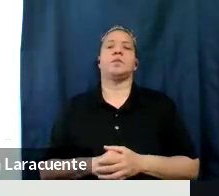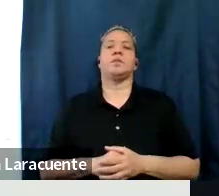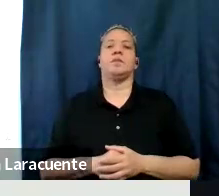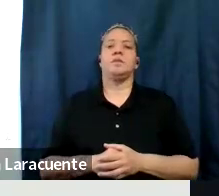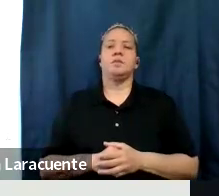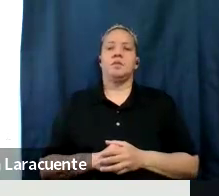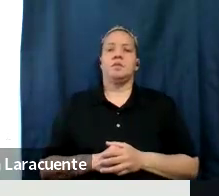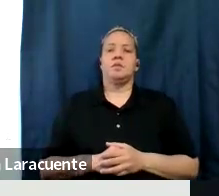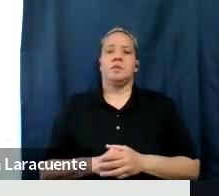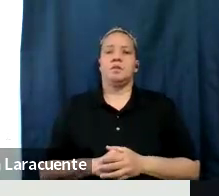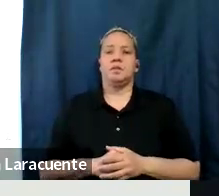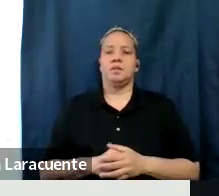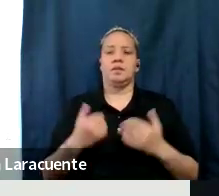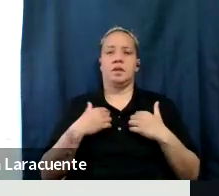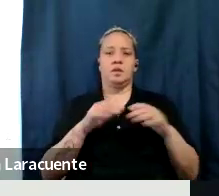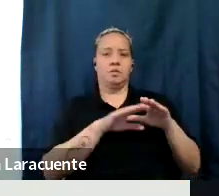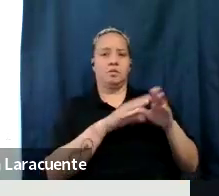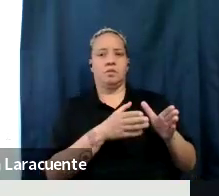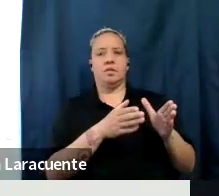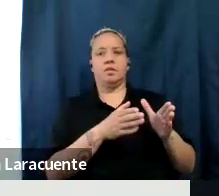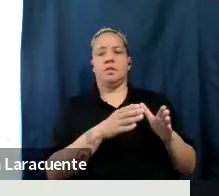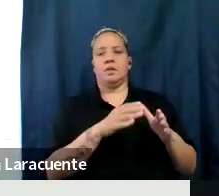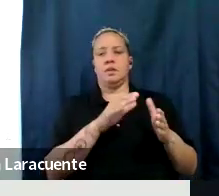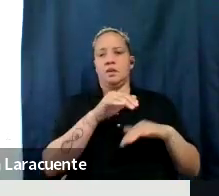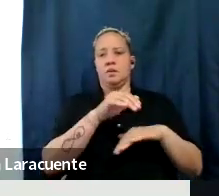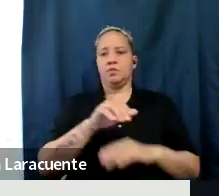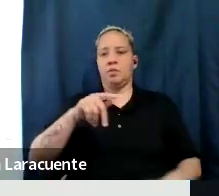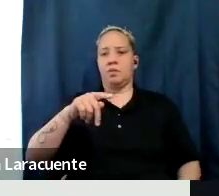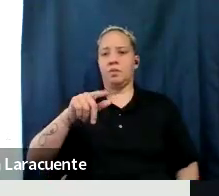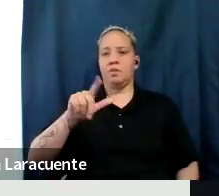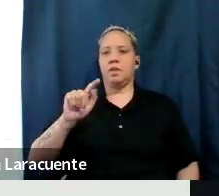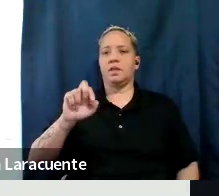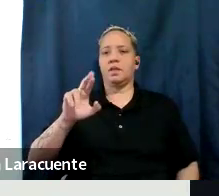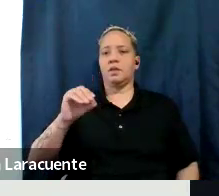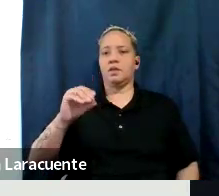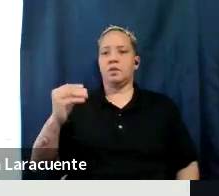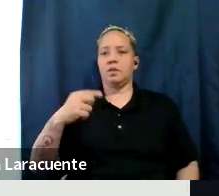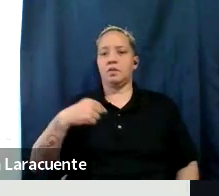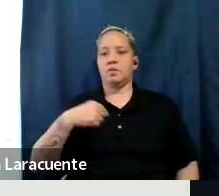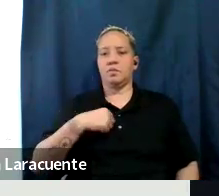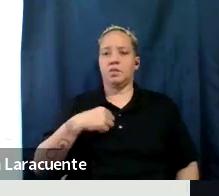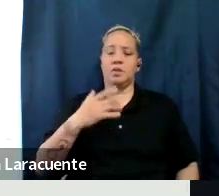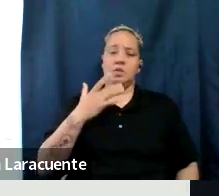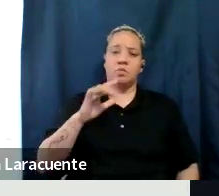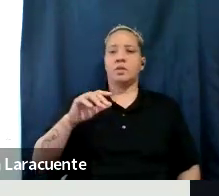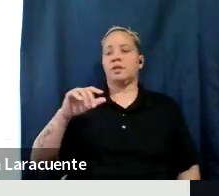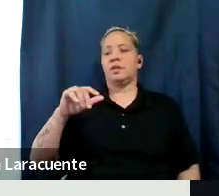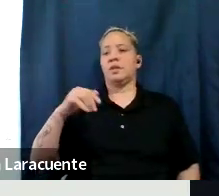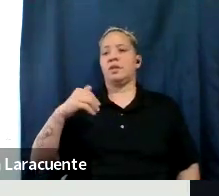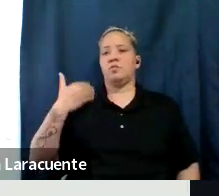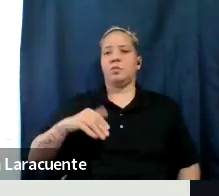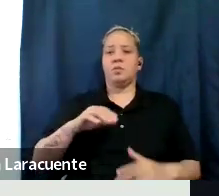Yo tengo en mi mesilla de noche Platero y yo. Tengo la suerte de ser andaluz, es un plus, en la vida, ya les